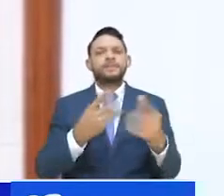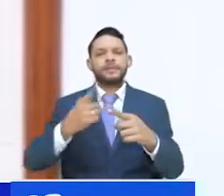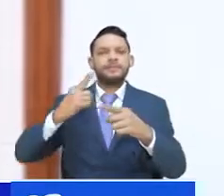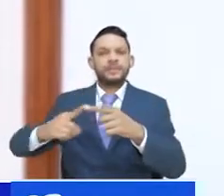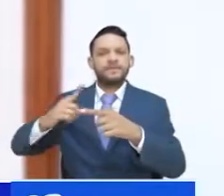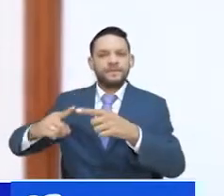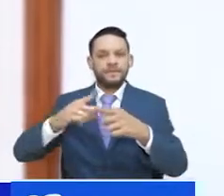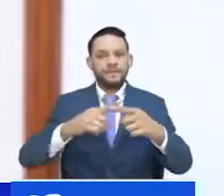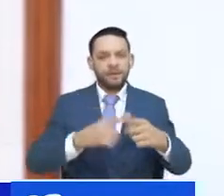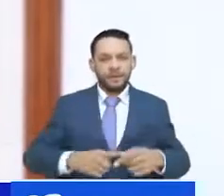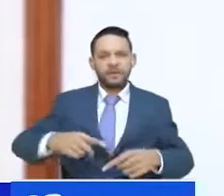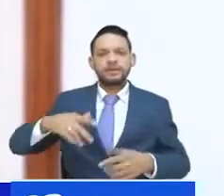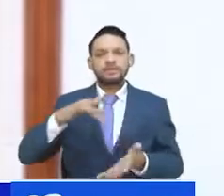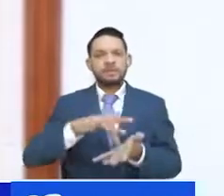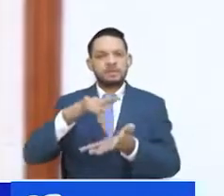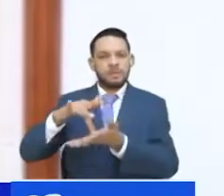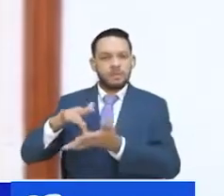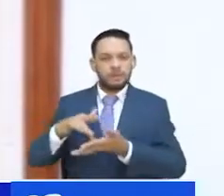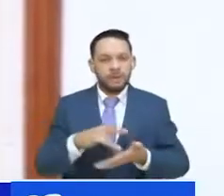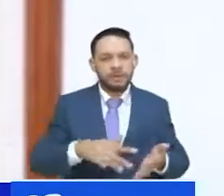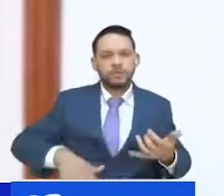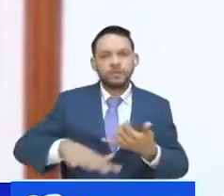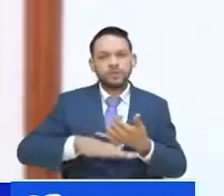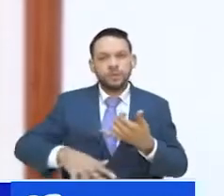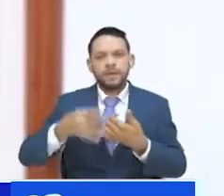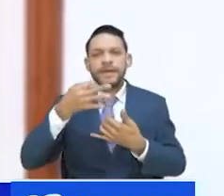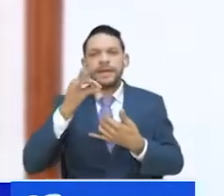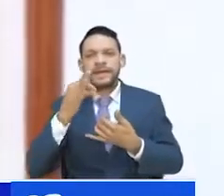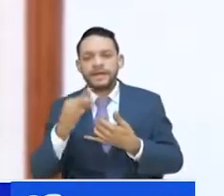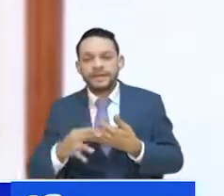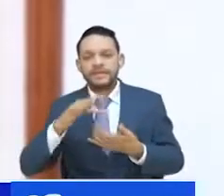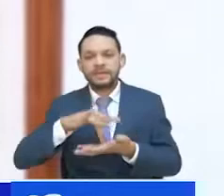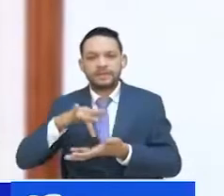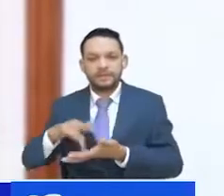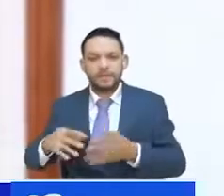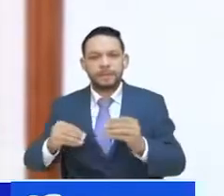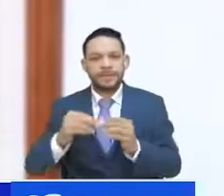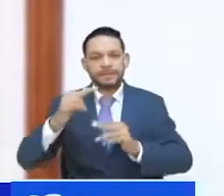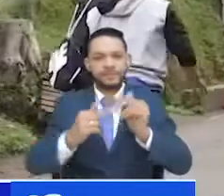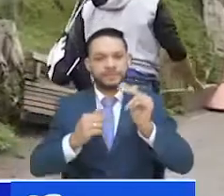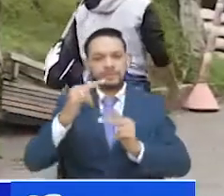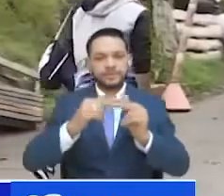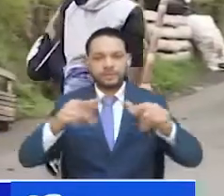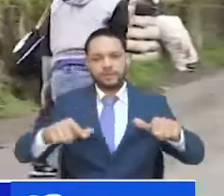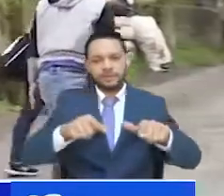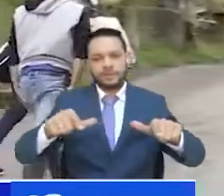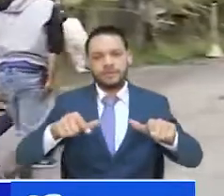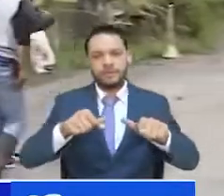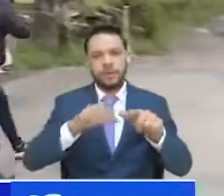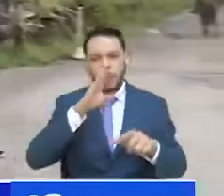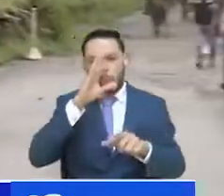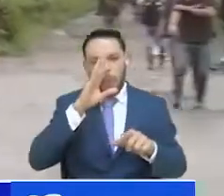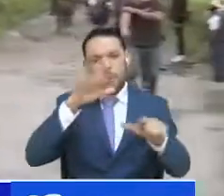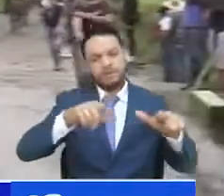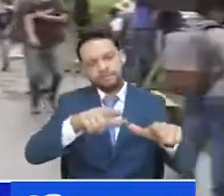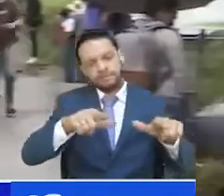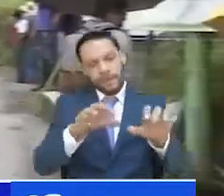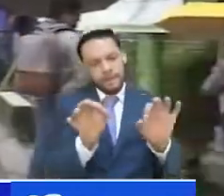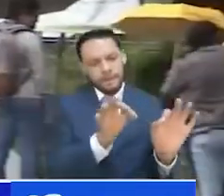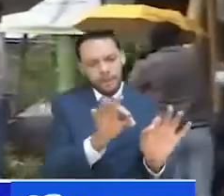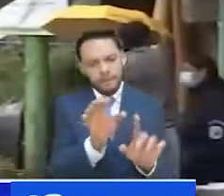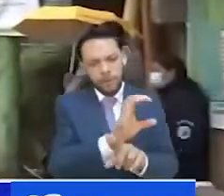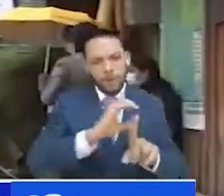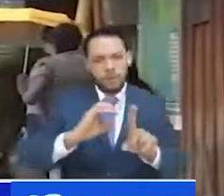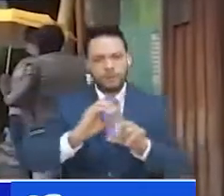diferentes recorridos cafeteros o todo el tema de arquitectura y tradición. El objetivo de esta medida es proteger a